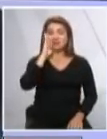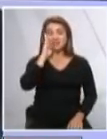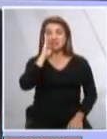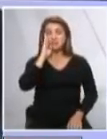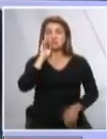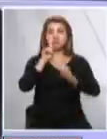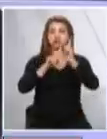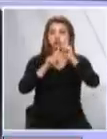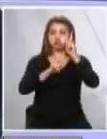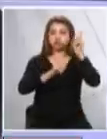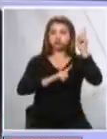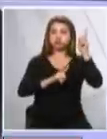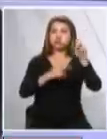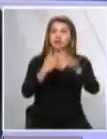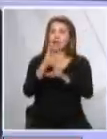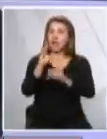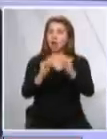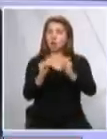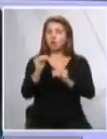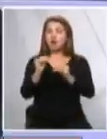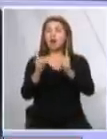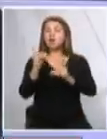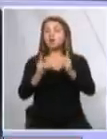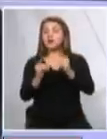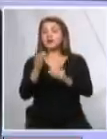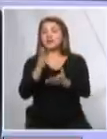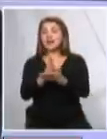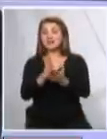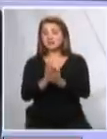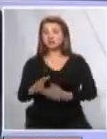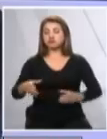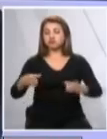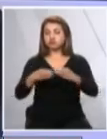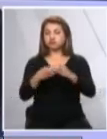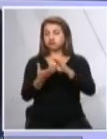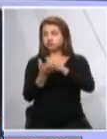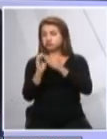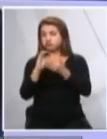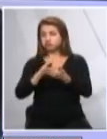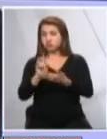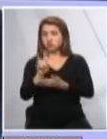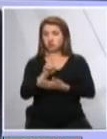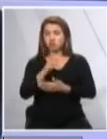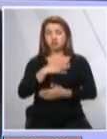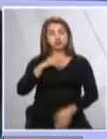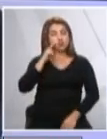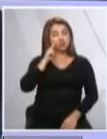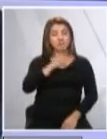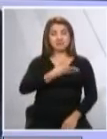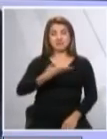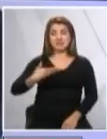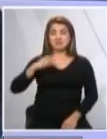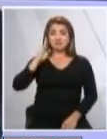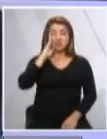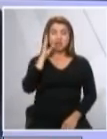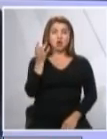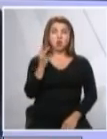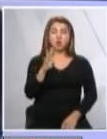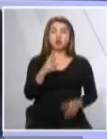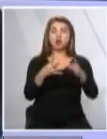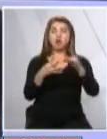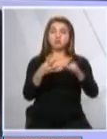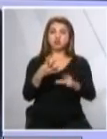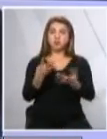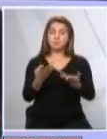aliancista, porque finalmente había alguna clase de complicidades mutuas, yo tengo la impresión de que Michelle Bachelet era el último bastión